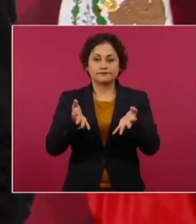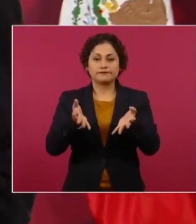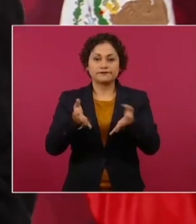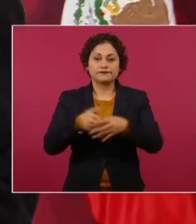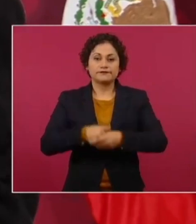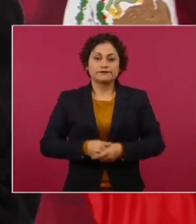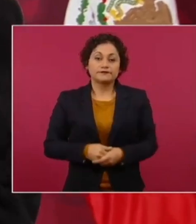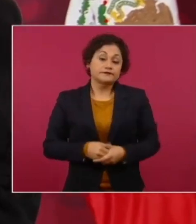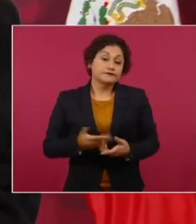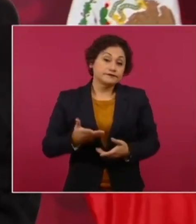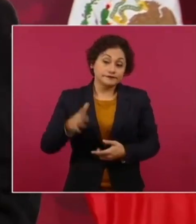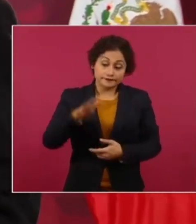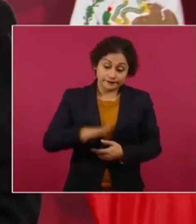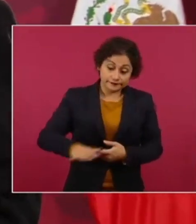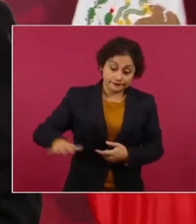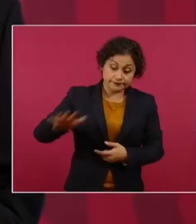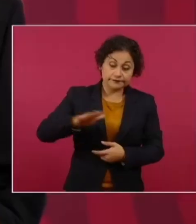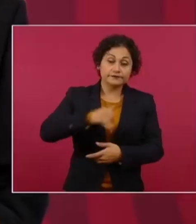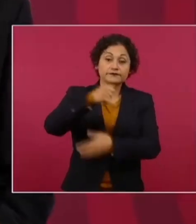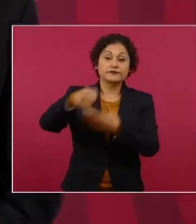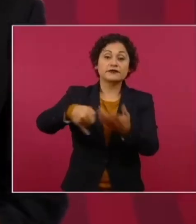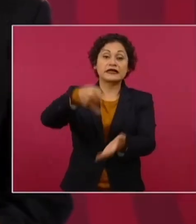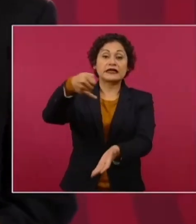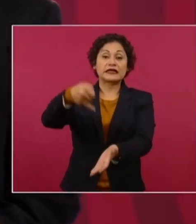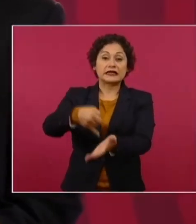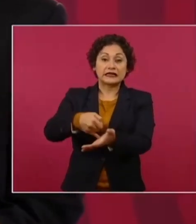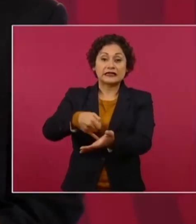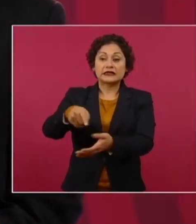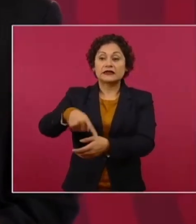convirtió este penal legendario